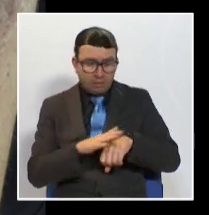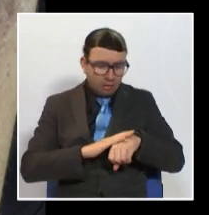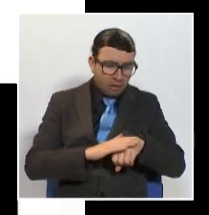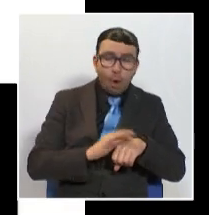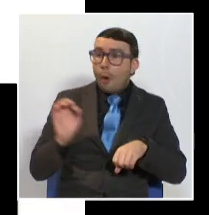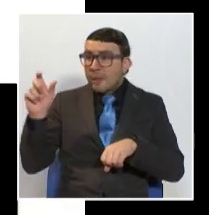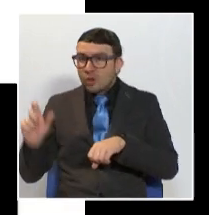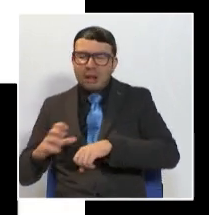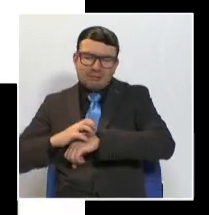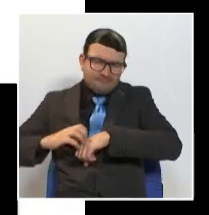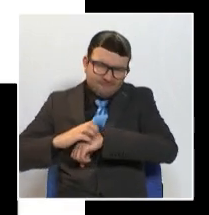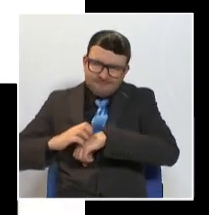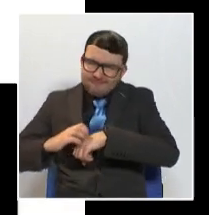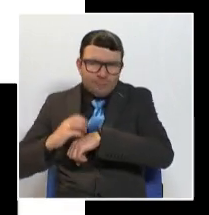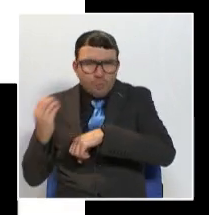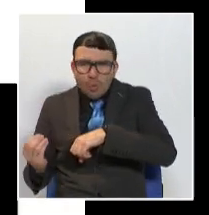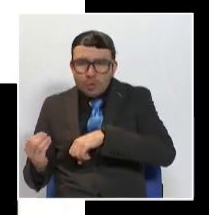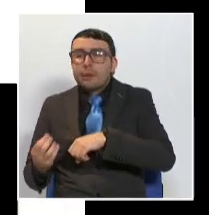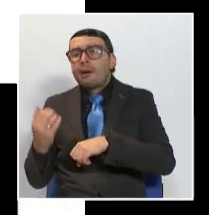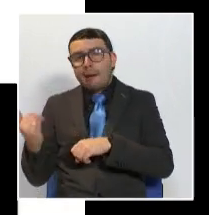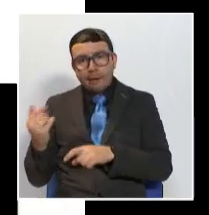crónico.